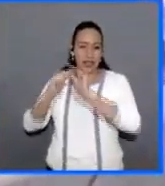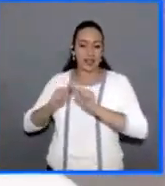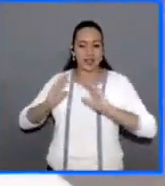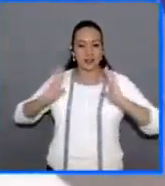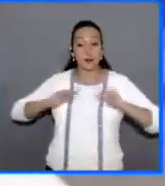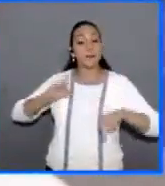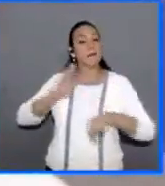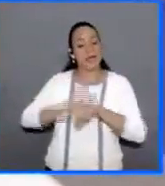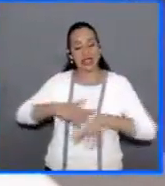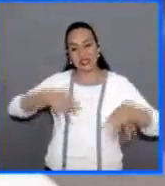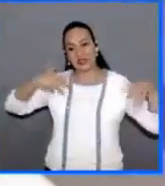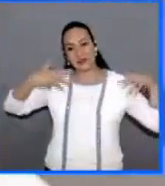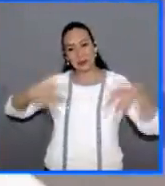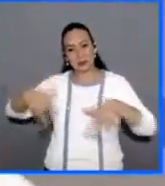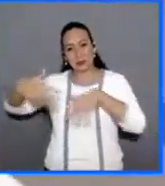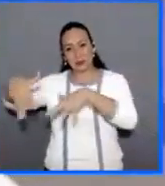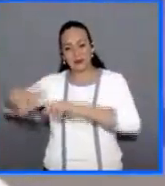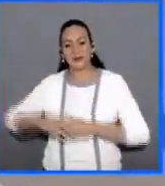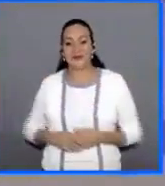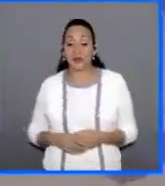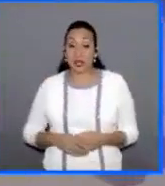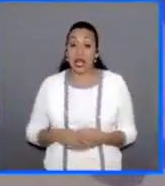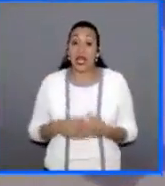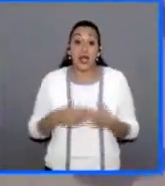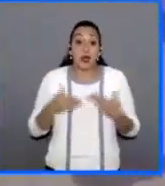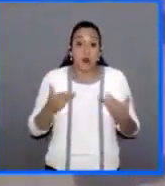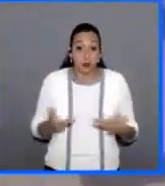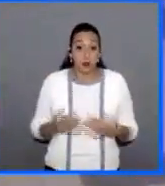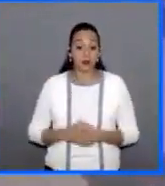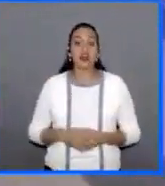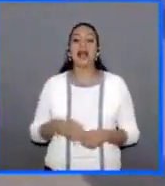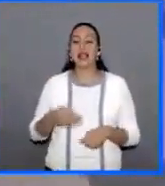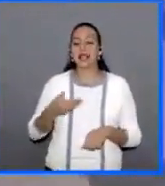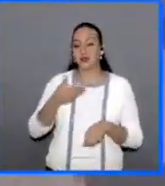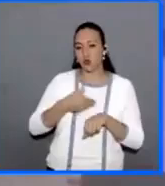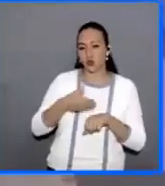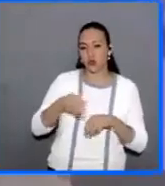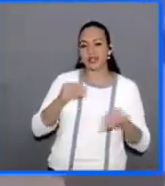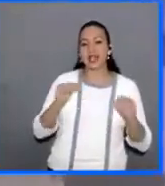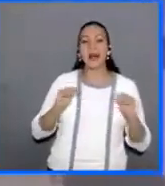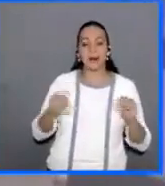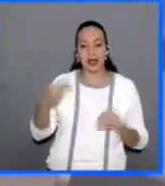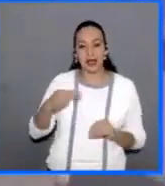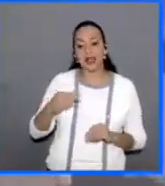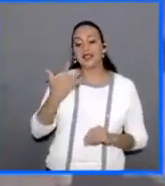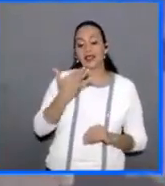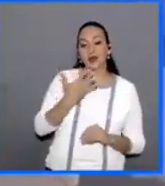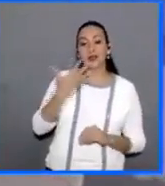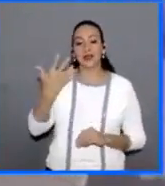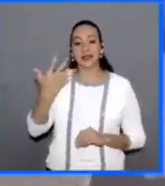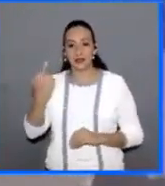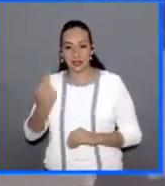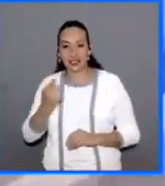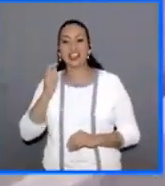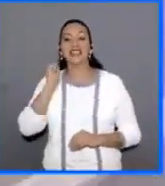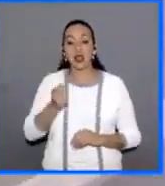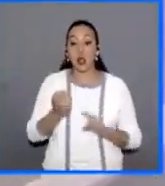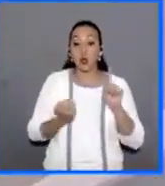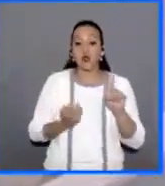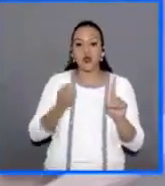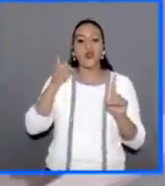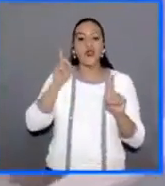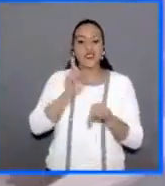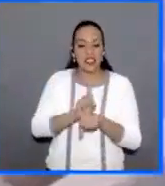La manifestación organizada por el movimiento 50-51 bajo el lema Un día de desafío, que significa